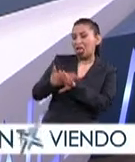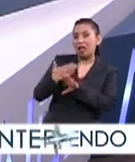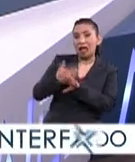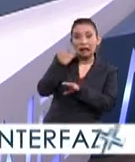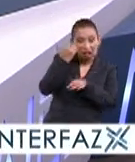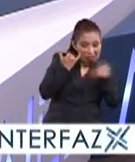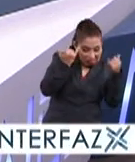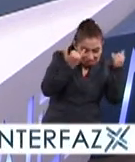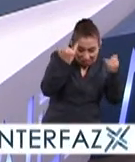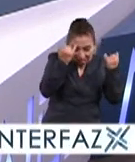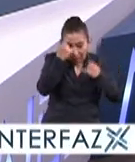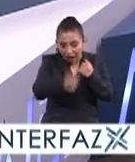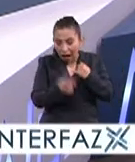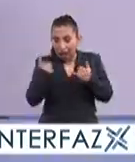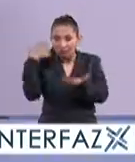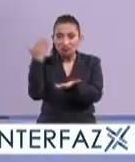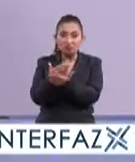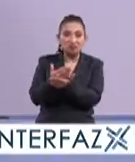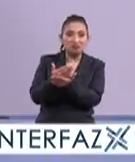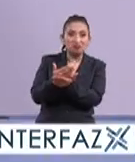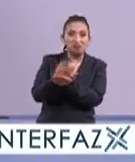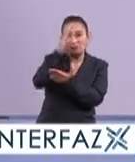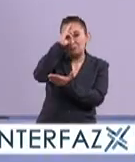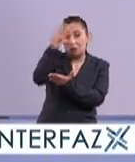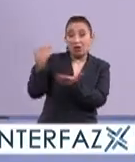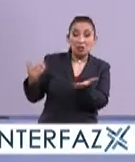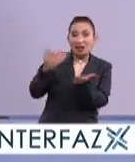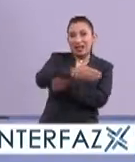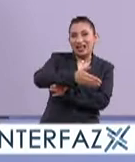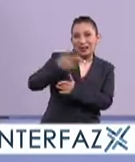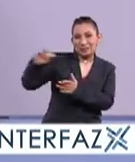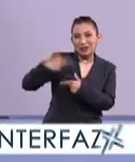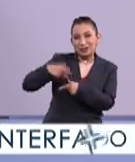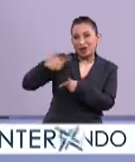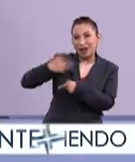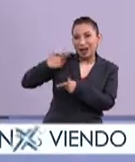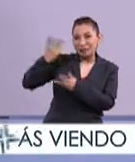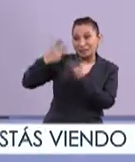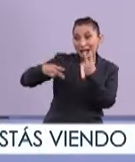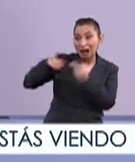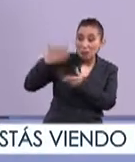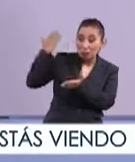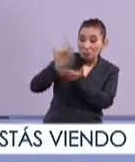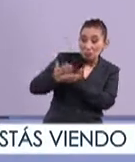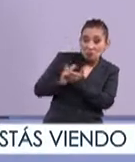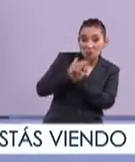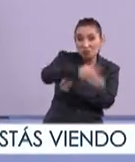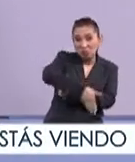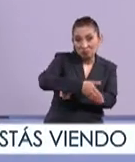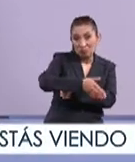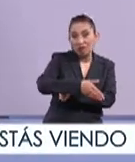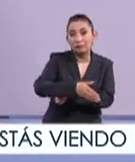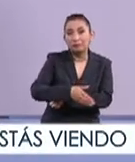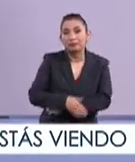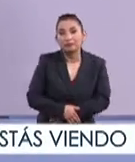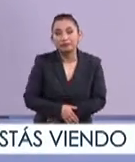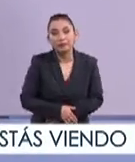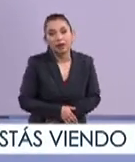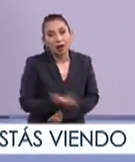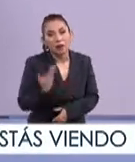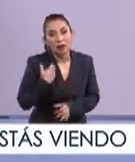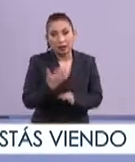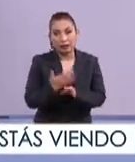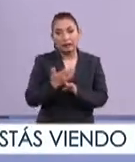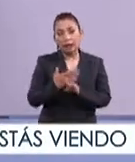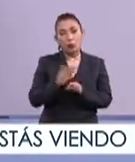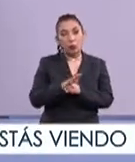está tratando de implementar para tratar de impedir que esta situación siga agudizándose. Lo más